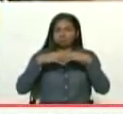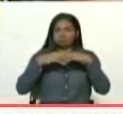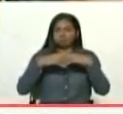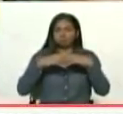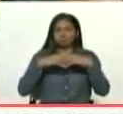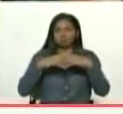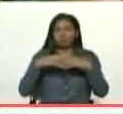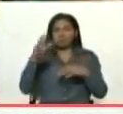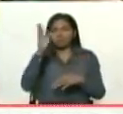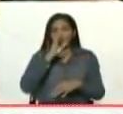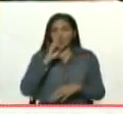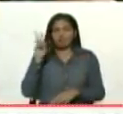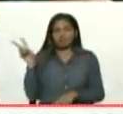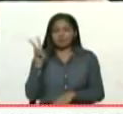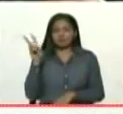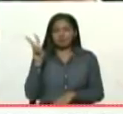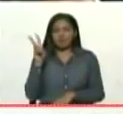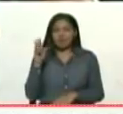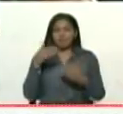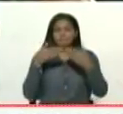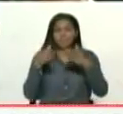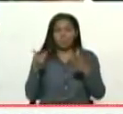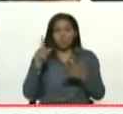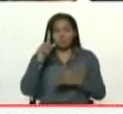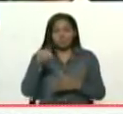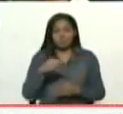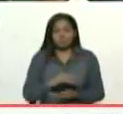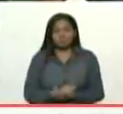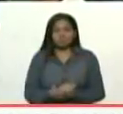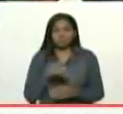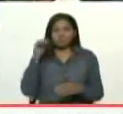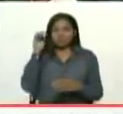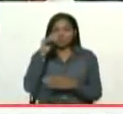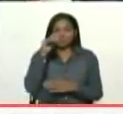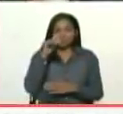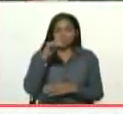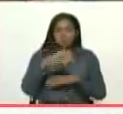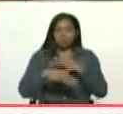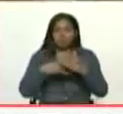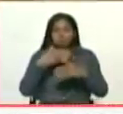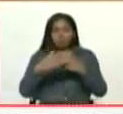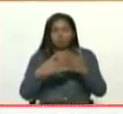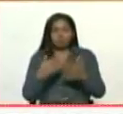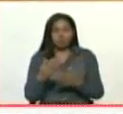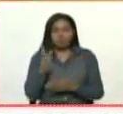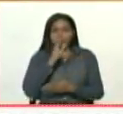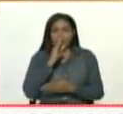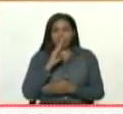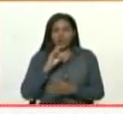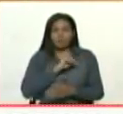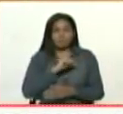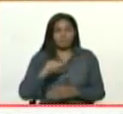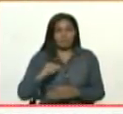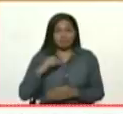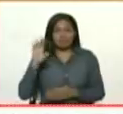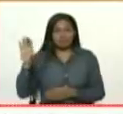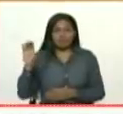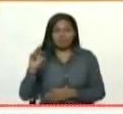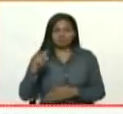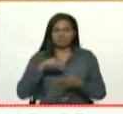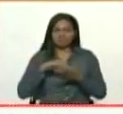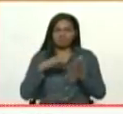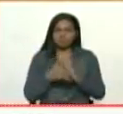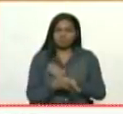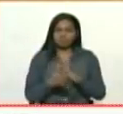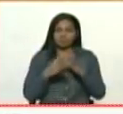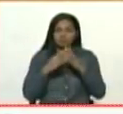Venezuela, de los bancos públicos y más allá poco a poco de toda la banca privada del país, para que